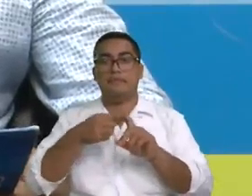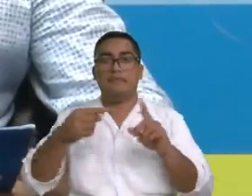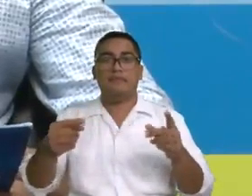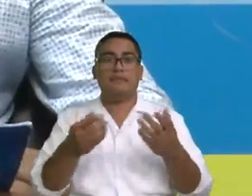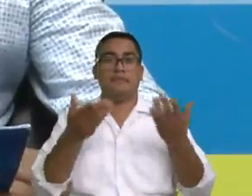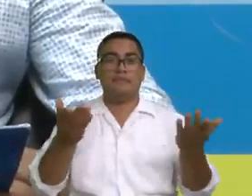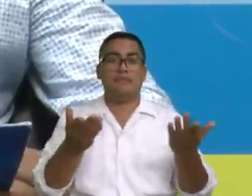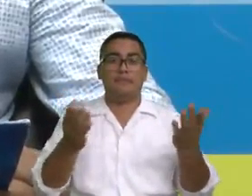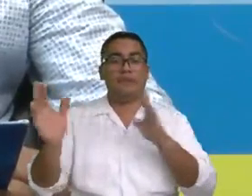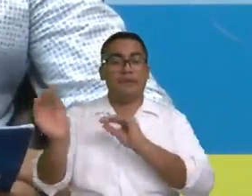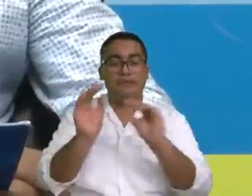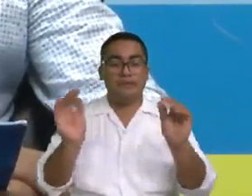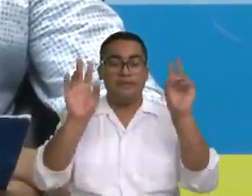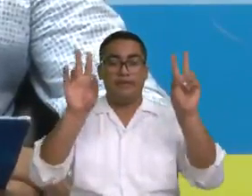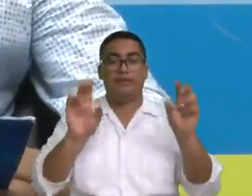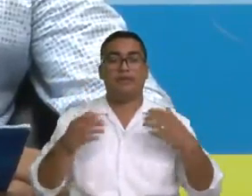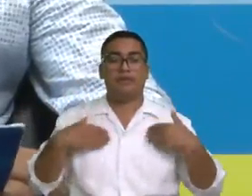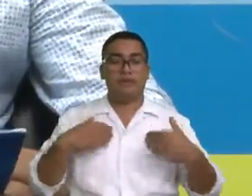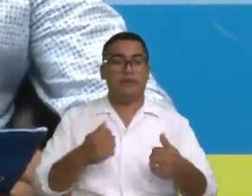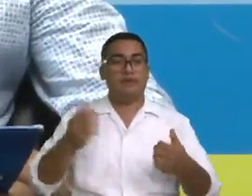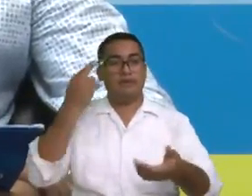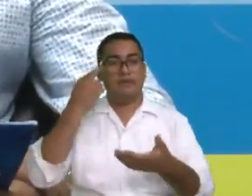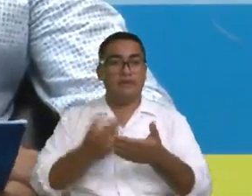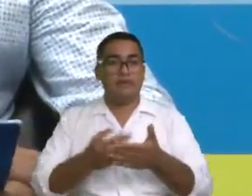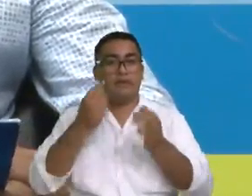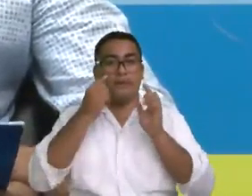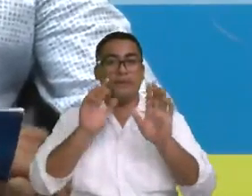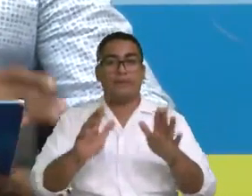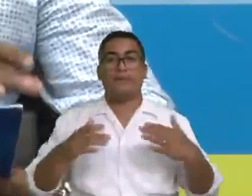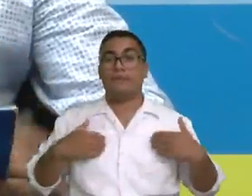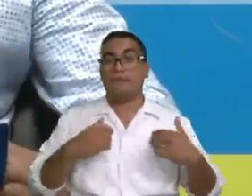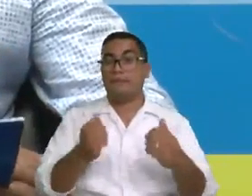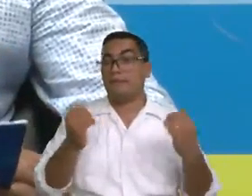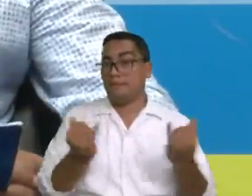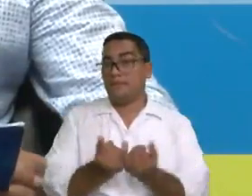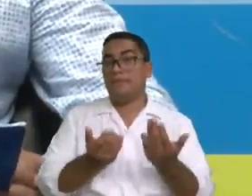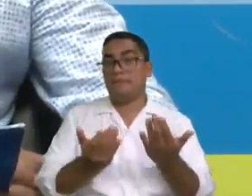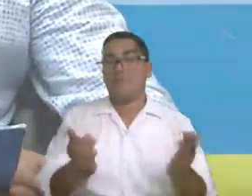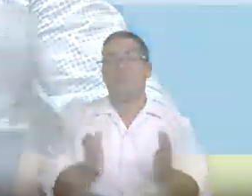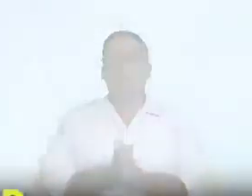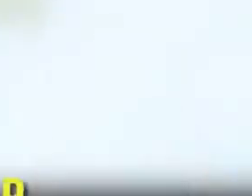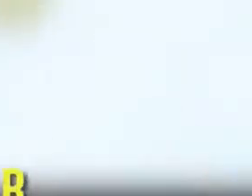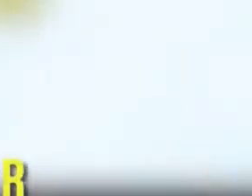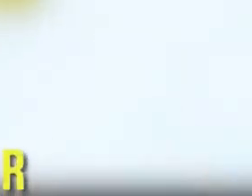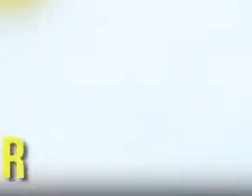para seguir conversando sobre temas de salud. Recuerde que prevenir también es salud.